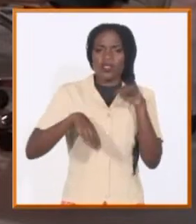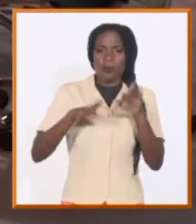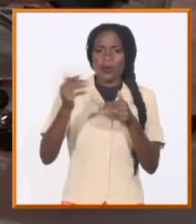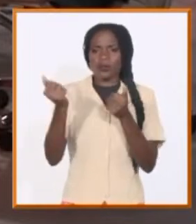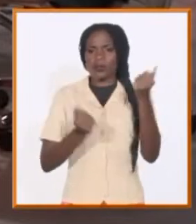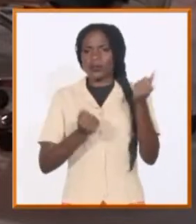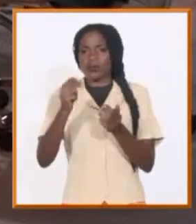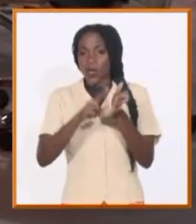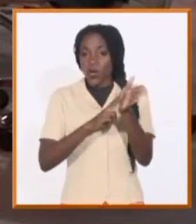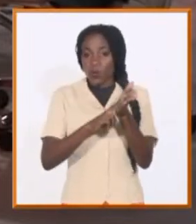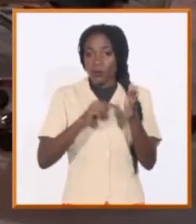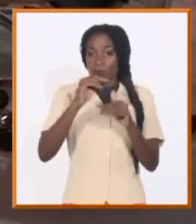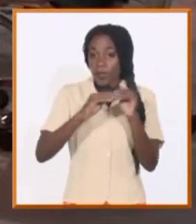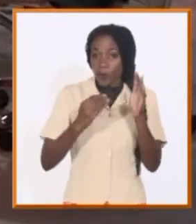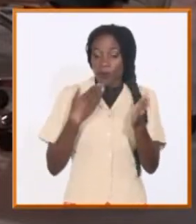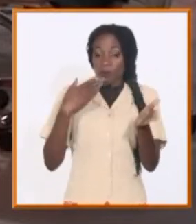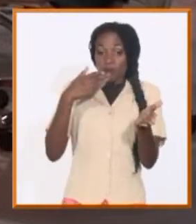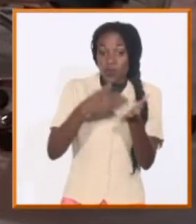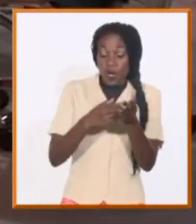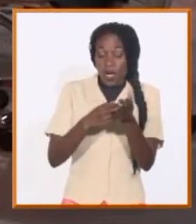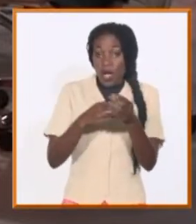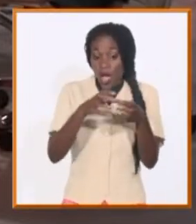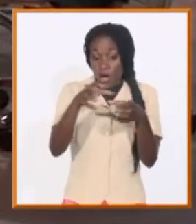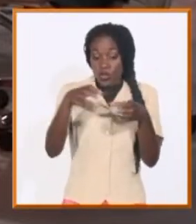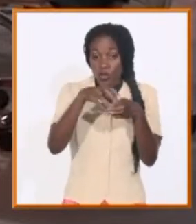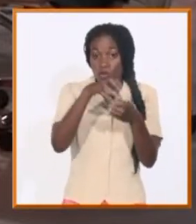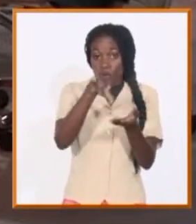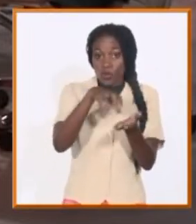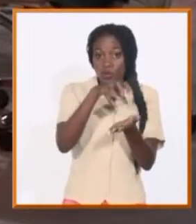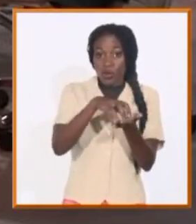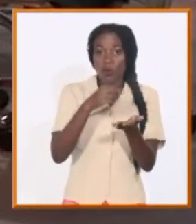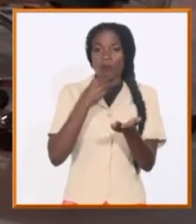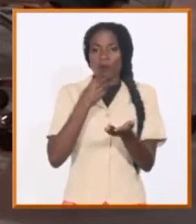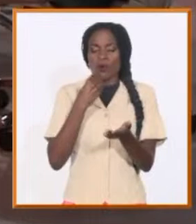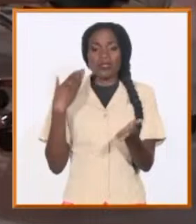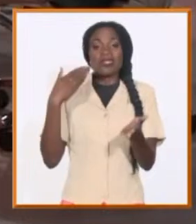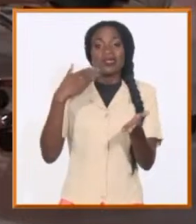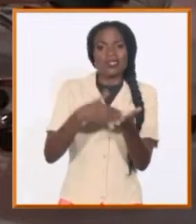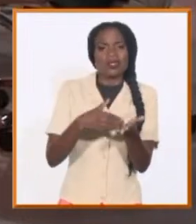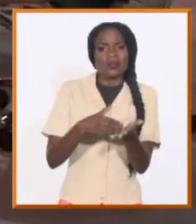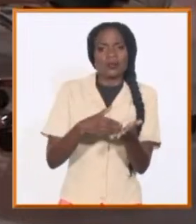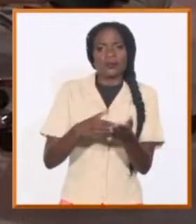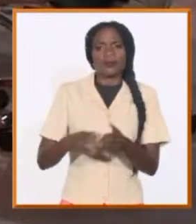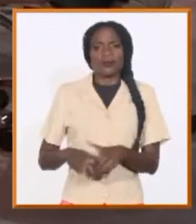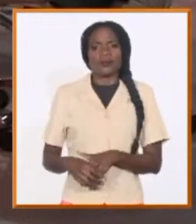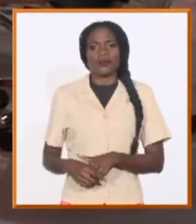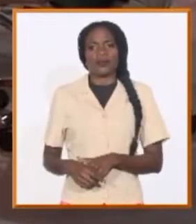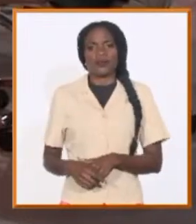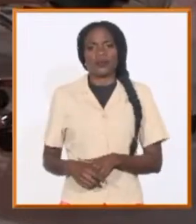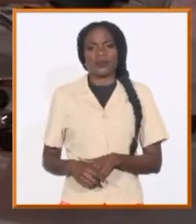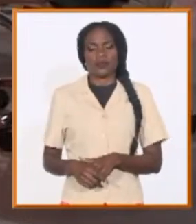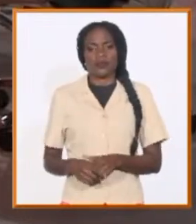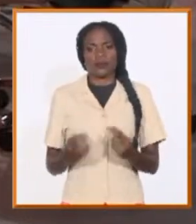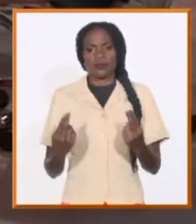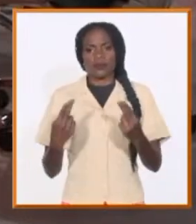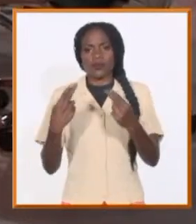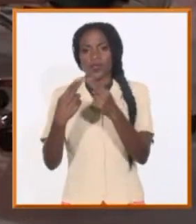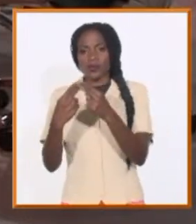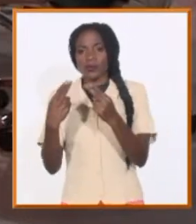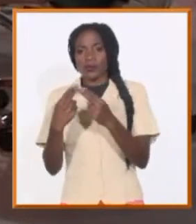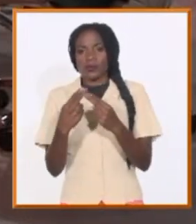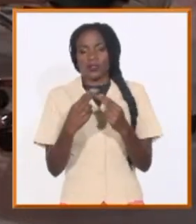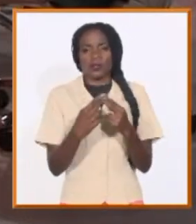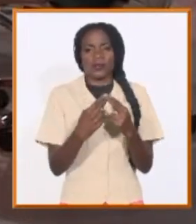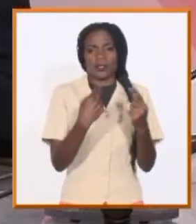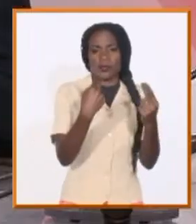del metro, de lo que sea, para llegar a los lugares. De las que pudiste asistir, de las actuaciones cubanas, ¿cuál fue la